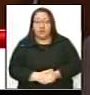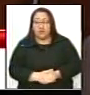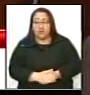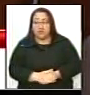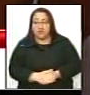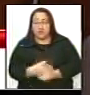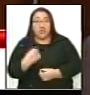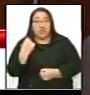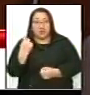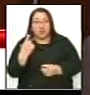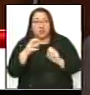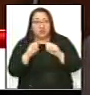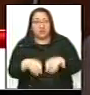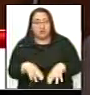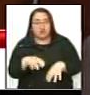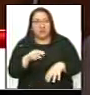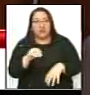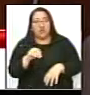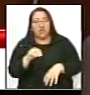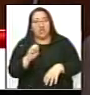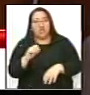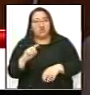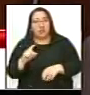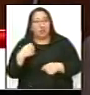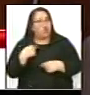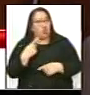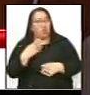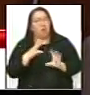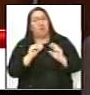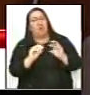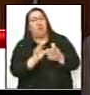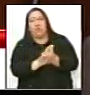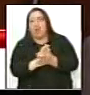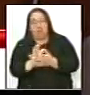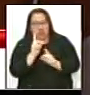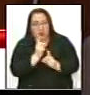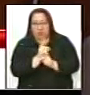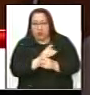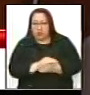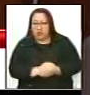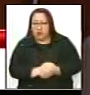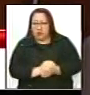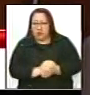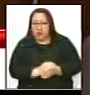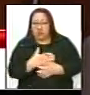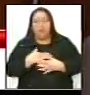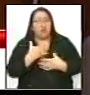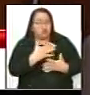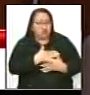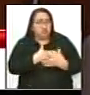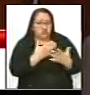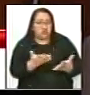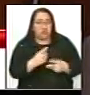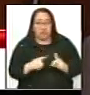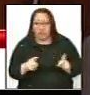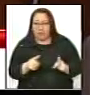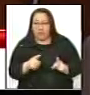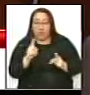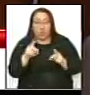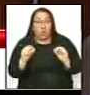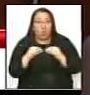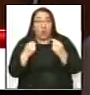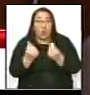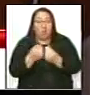entiendo la renuncia de la señora Espinosa perfectamente bien y no la voy a criticar, y se lo he dicho personalmente. Además le tengo simpatía. Pero una